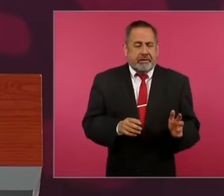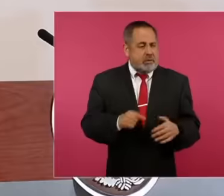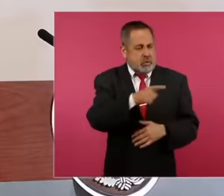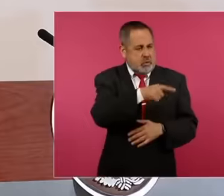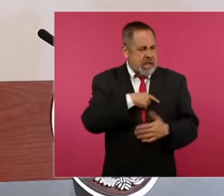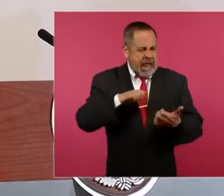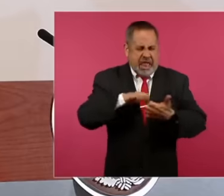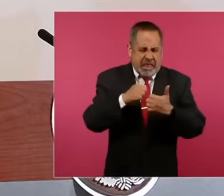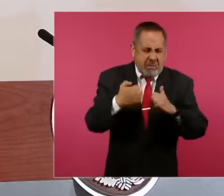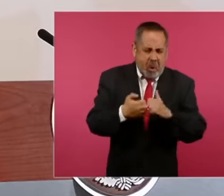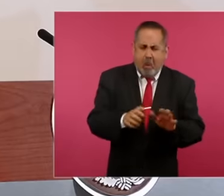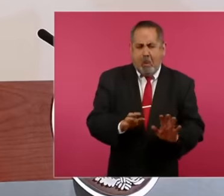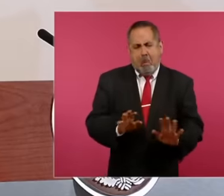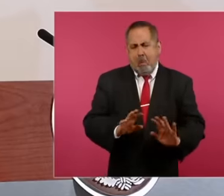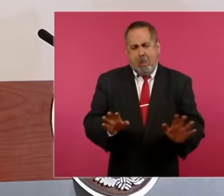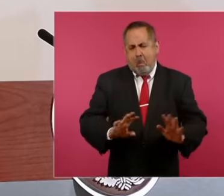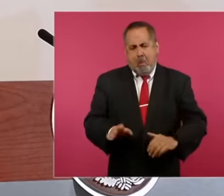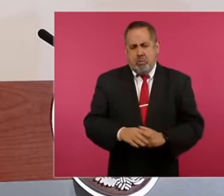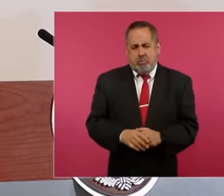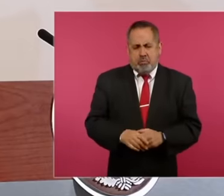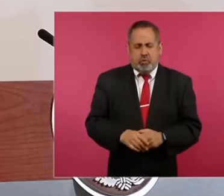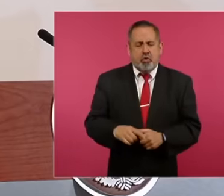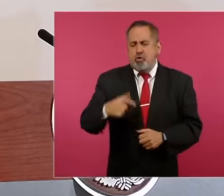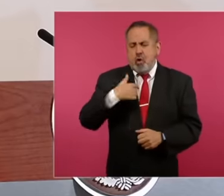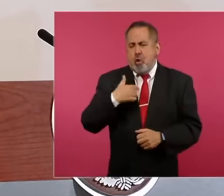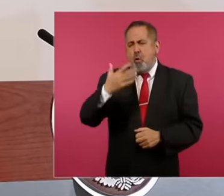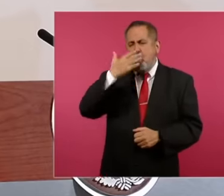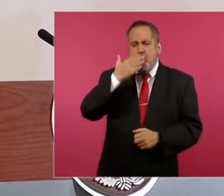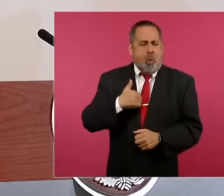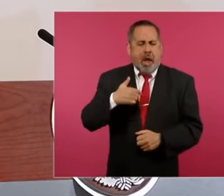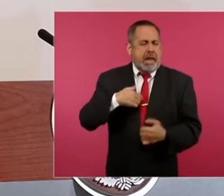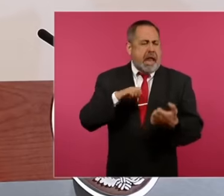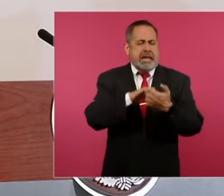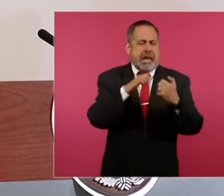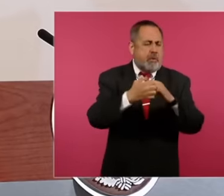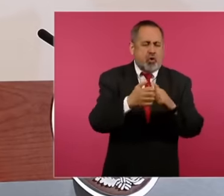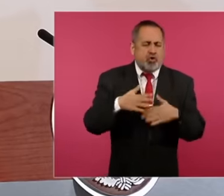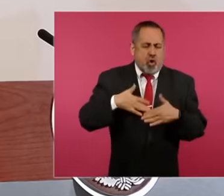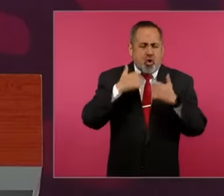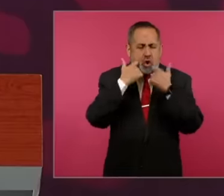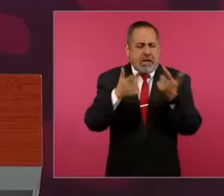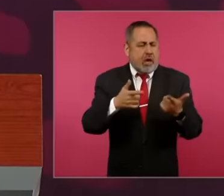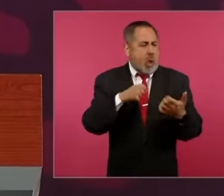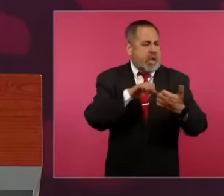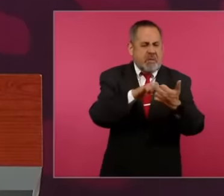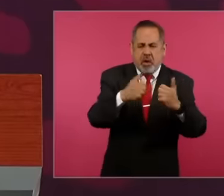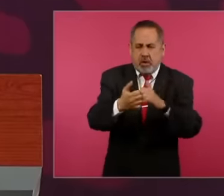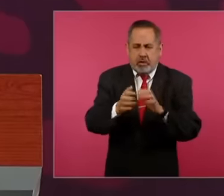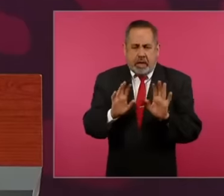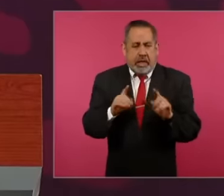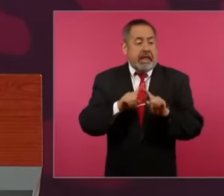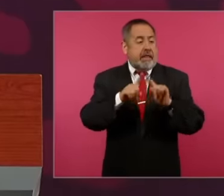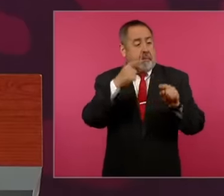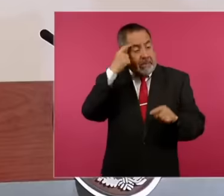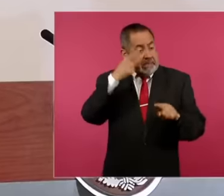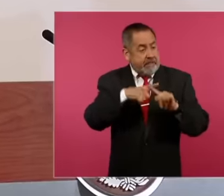seamos enemigos. Yo no tengo enemigos ni quiero tenerlos. Tengo